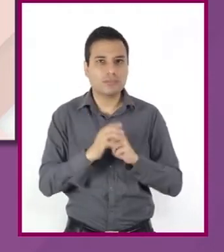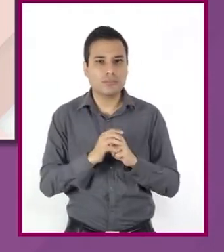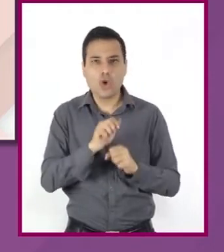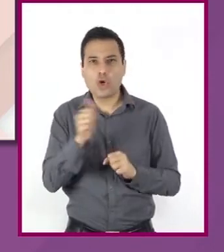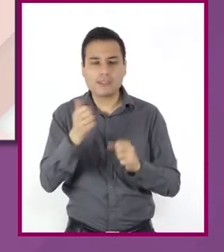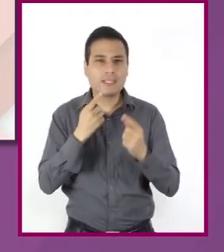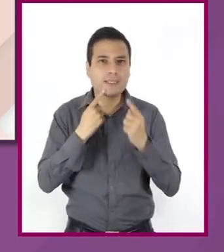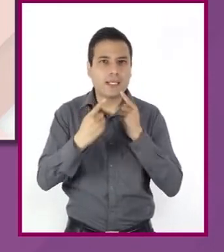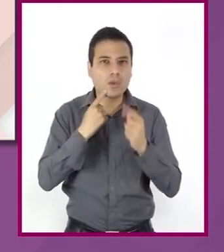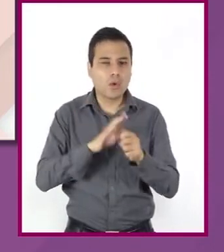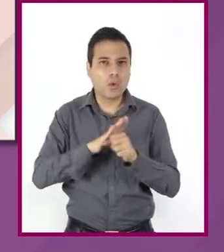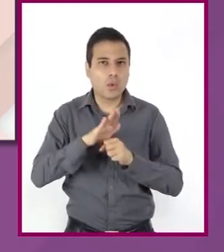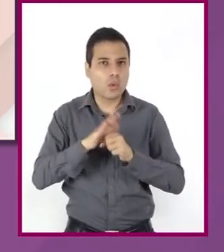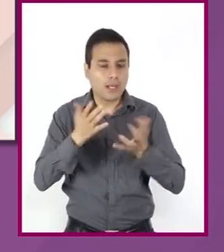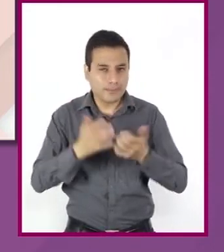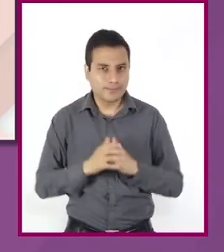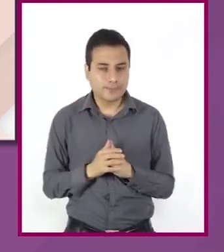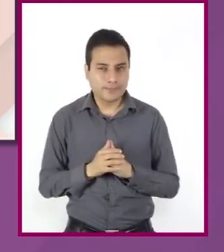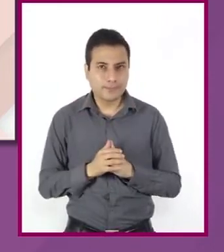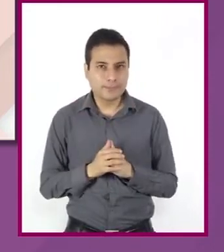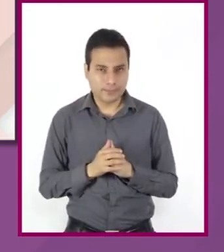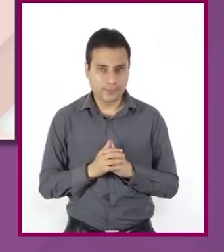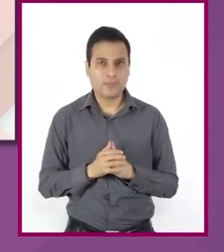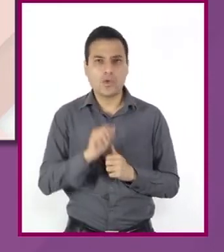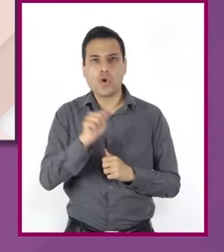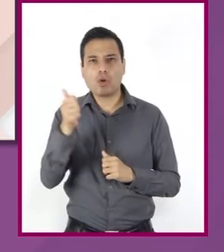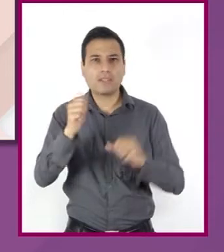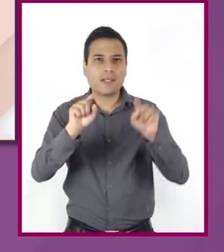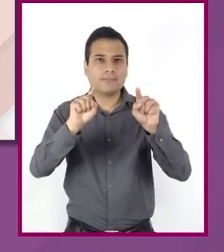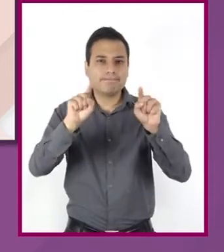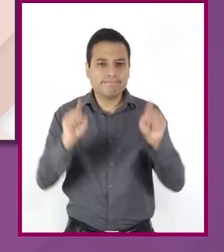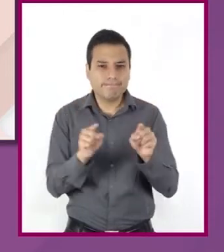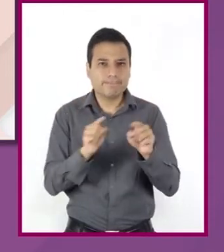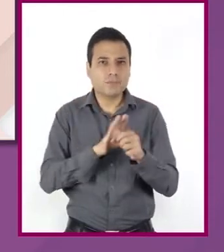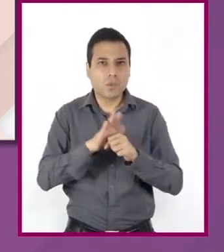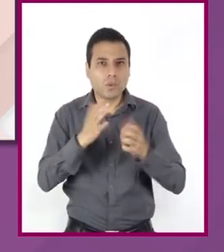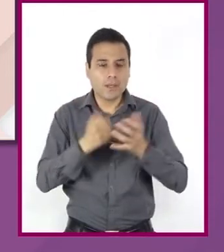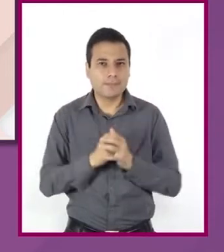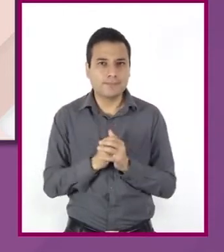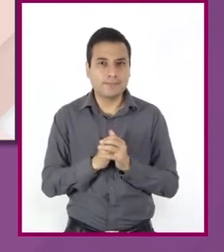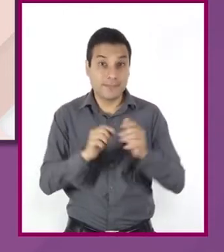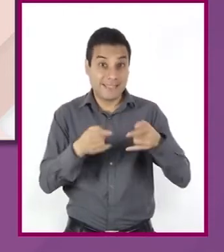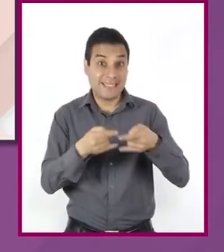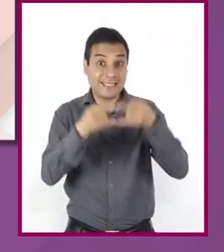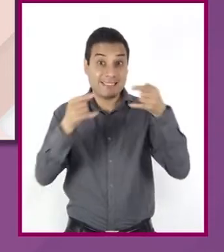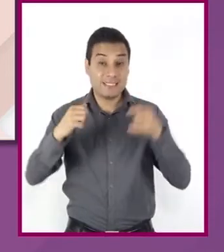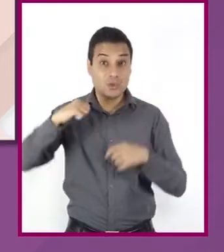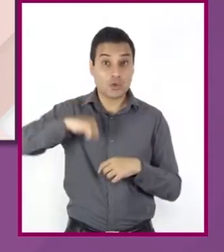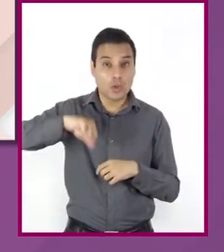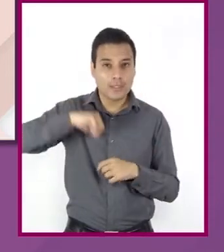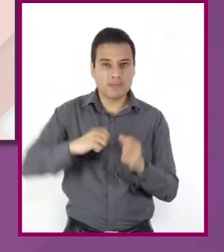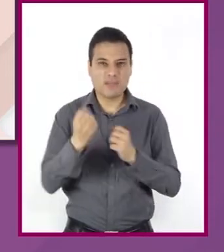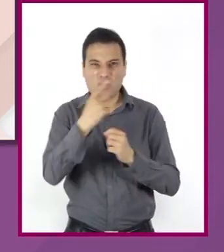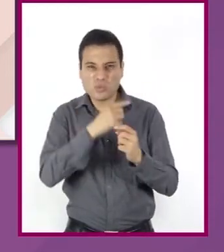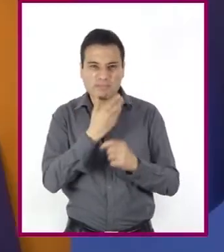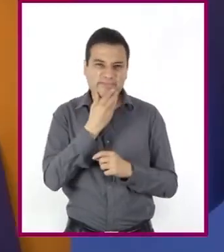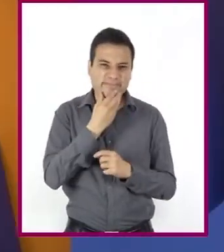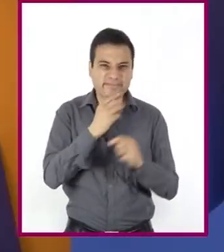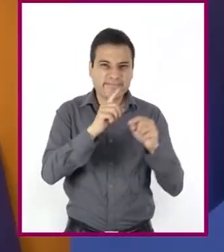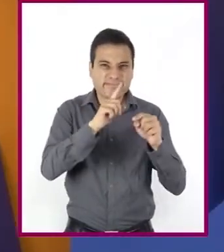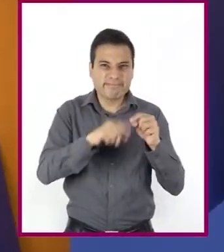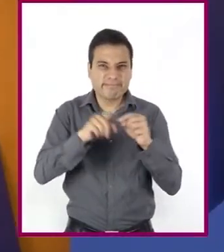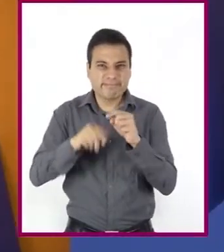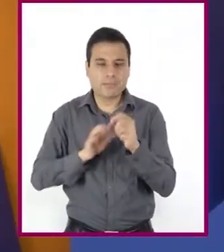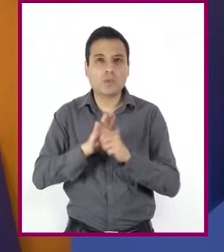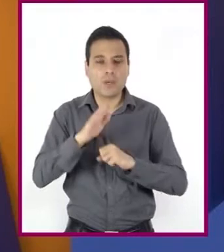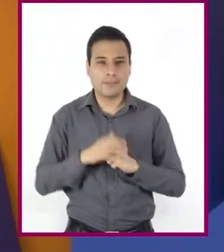qué partes podrían estar en las acotaciones, de qué partes de la leyenda podemos prescindir. Les